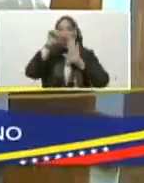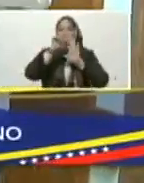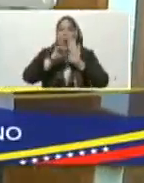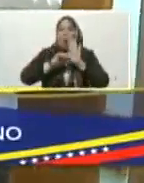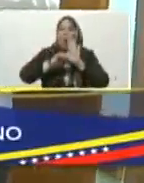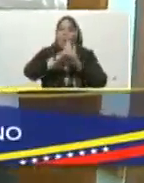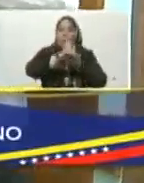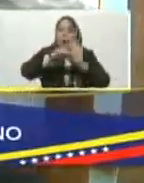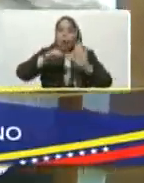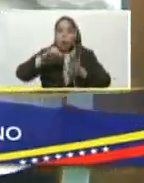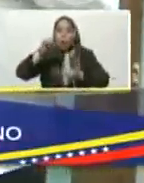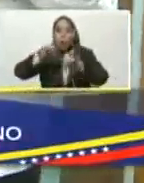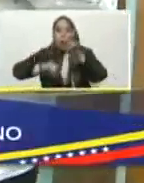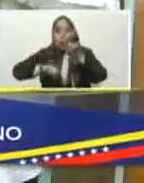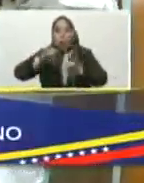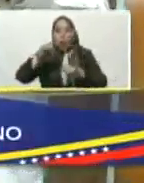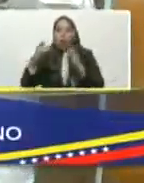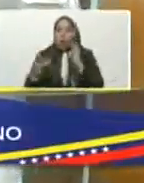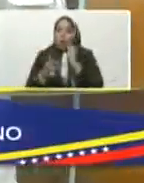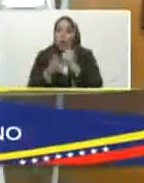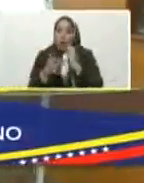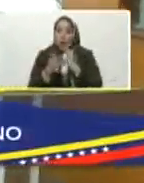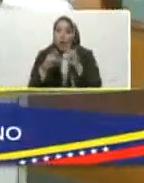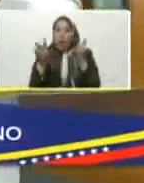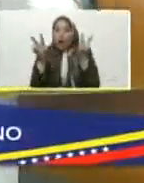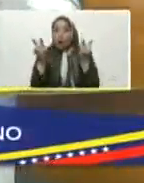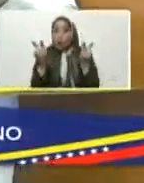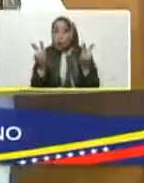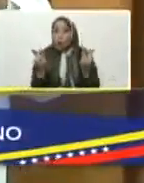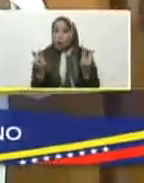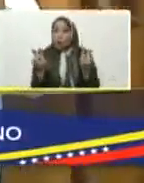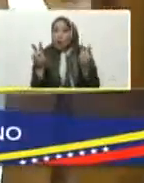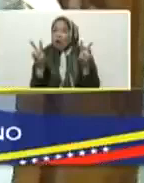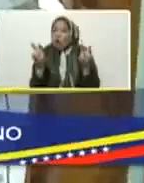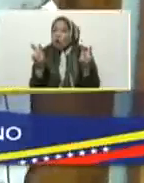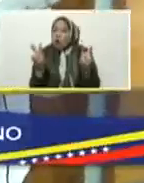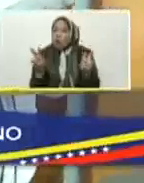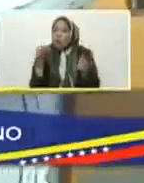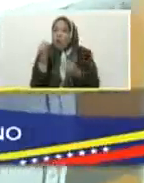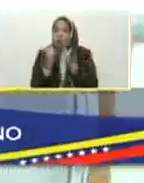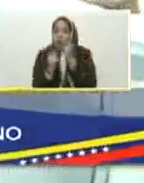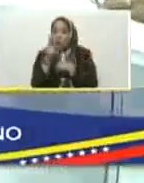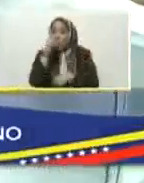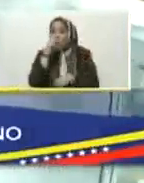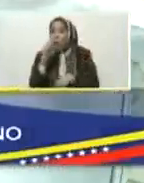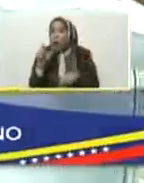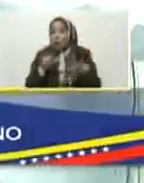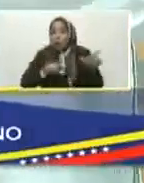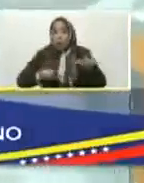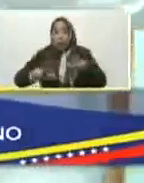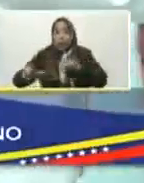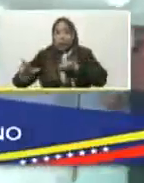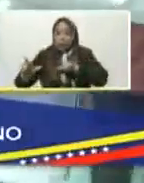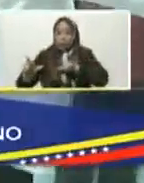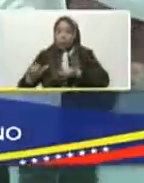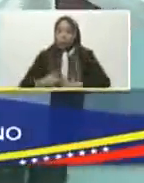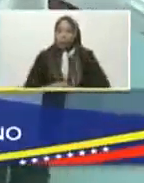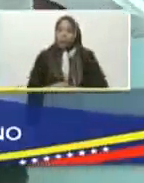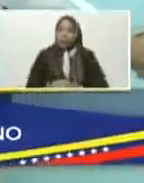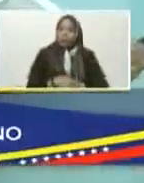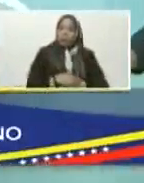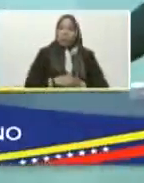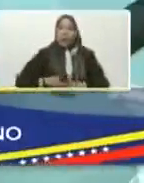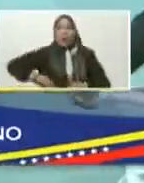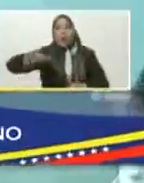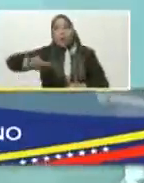muy modernos, de última generación, para poder saldar la deuda quirúrgica que tiene todo esta parte